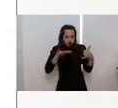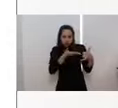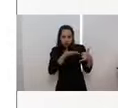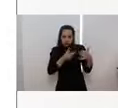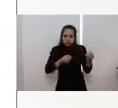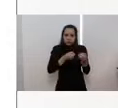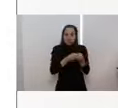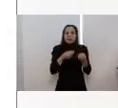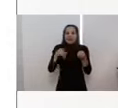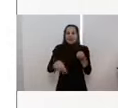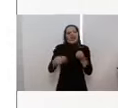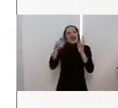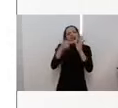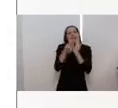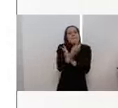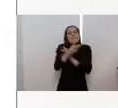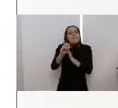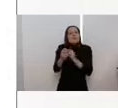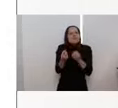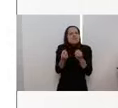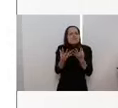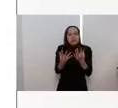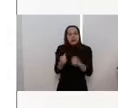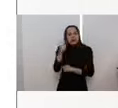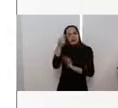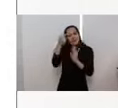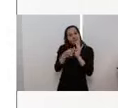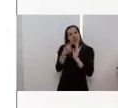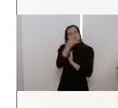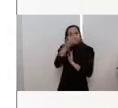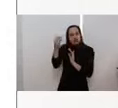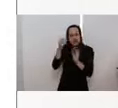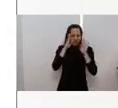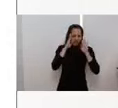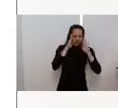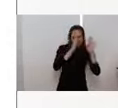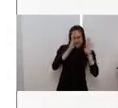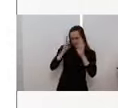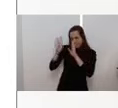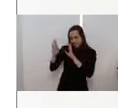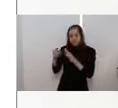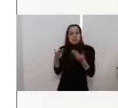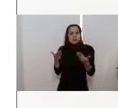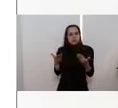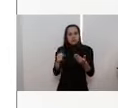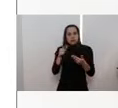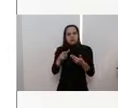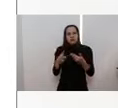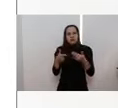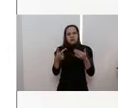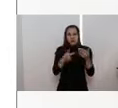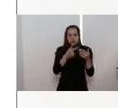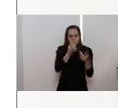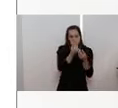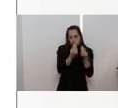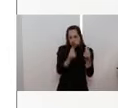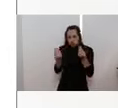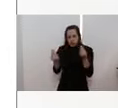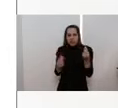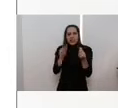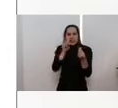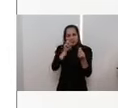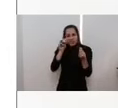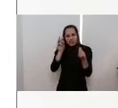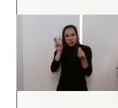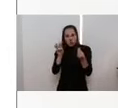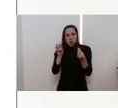2020 tuvimos mil 474 de atención es esa estadi de aproximadamente en 807 pacientes que se